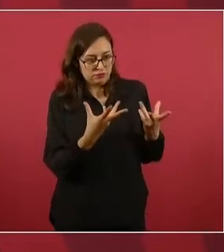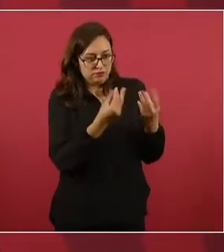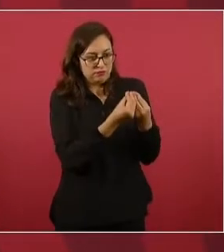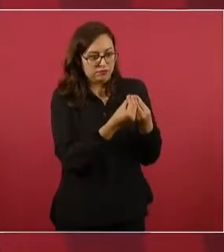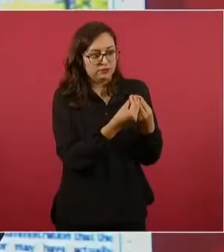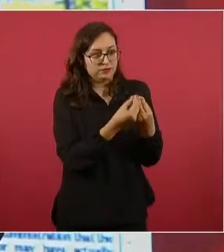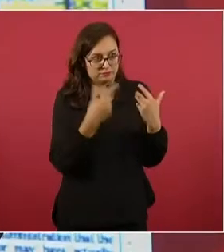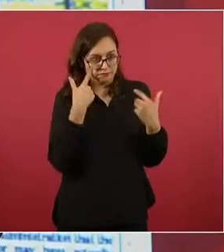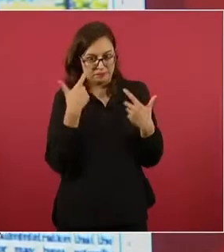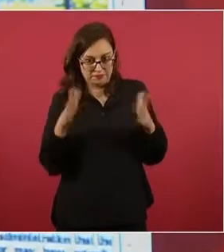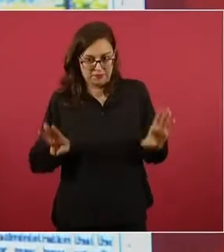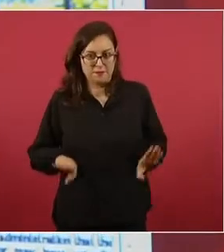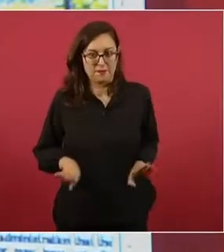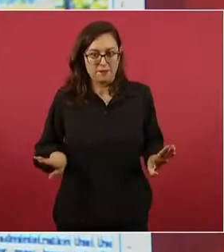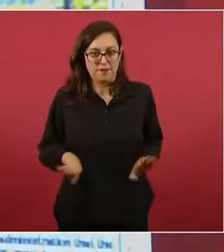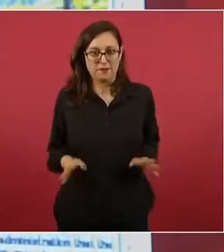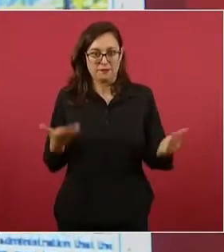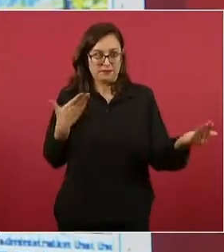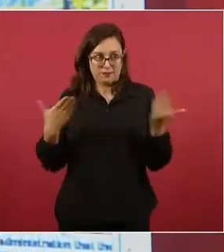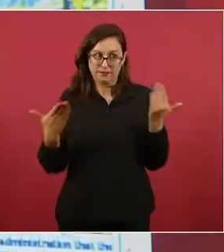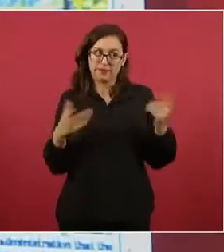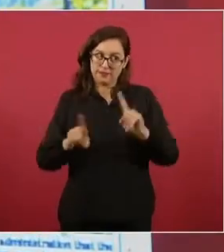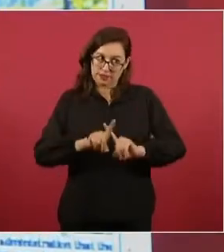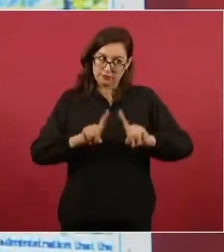entre Wilson y Daniel.